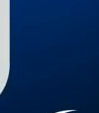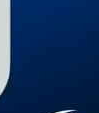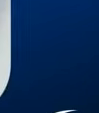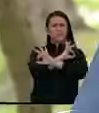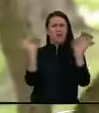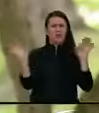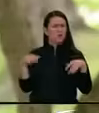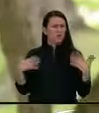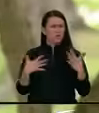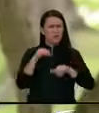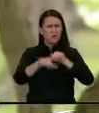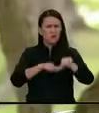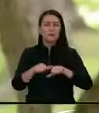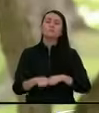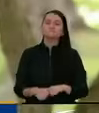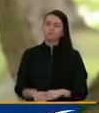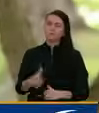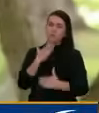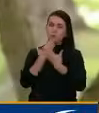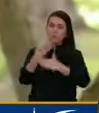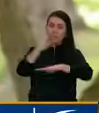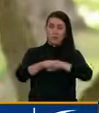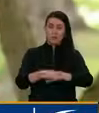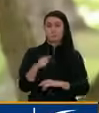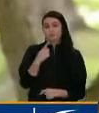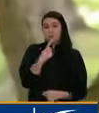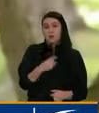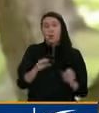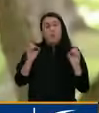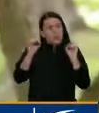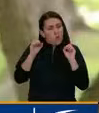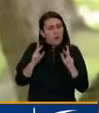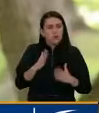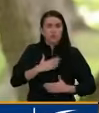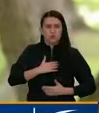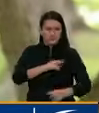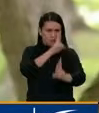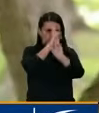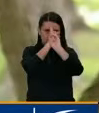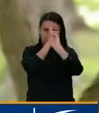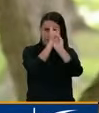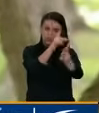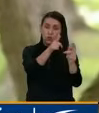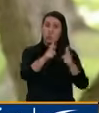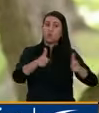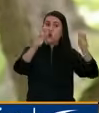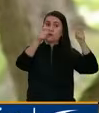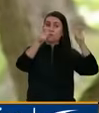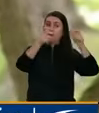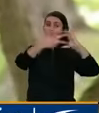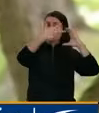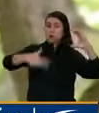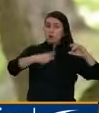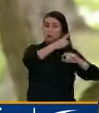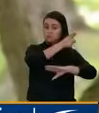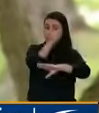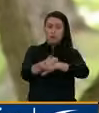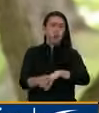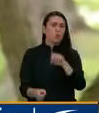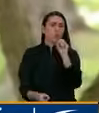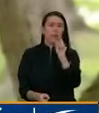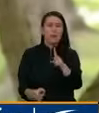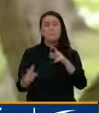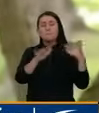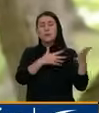Daniela y televidentes, buenas tardes. Lo primero que dijo es que respeta esta determinación de la Corte Constitucional y que son alrededor de 3 billones